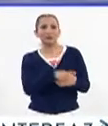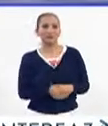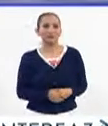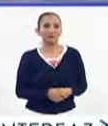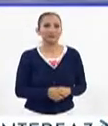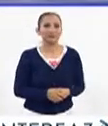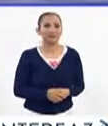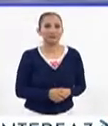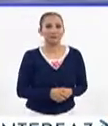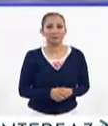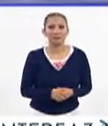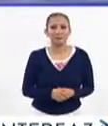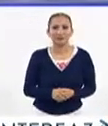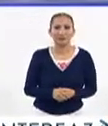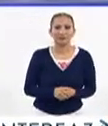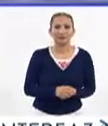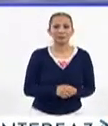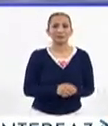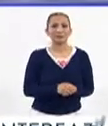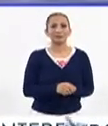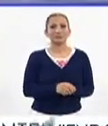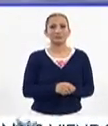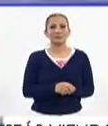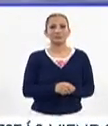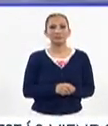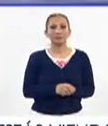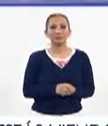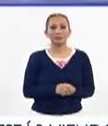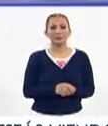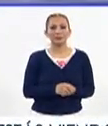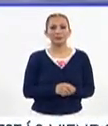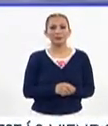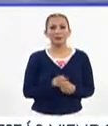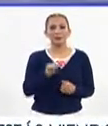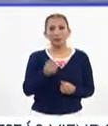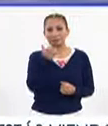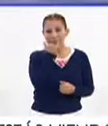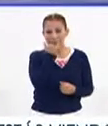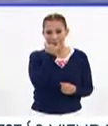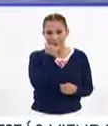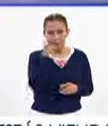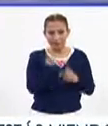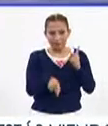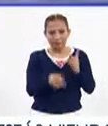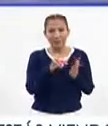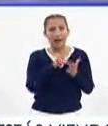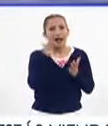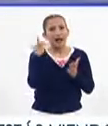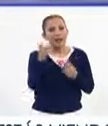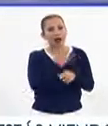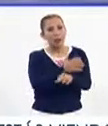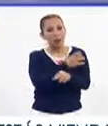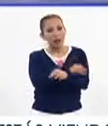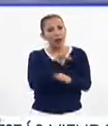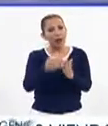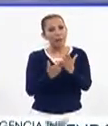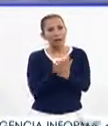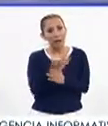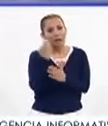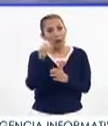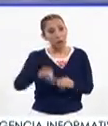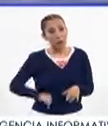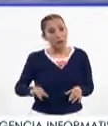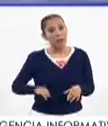generalidad. Gracias. No, Sí, así es, maestra. Tenemos que hacer un corte. Gracias por acompañarnos esta mañana, por